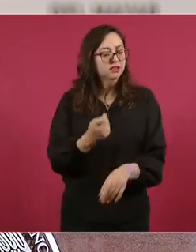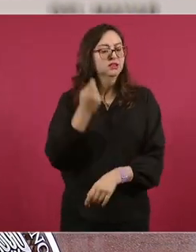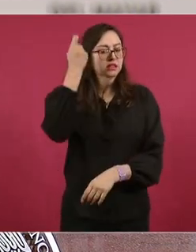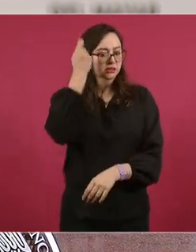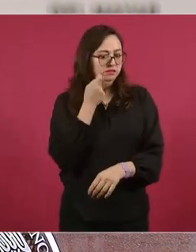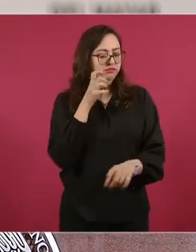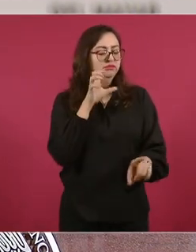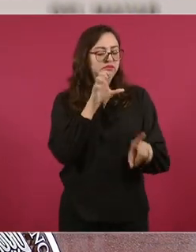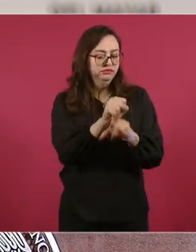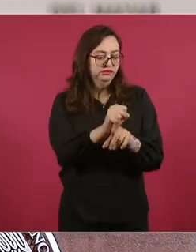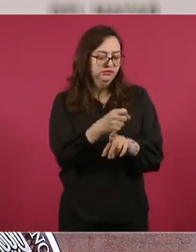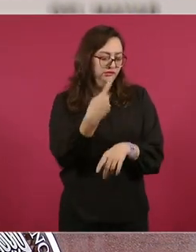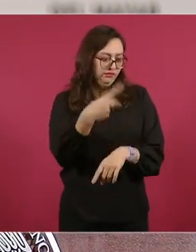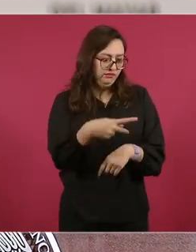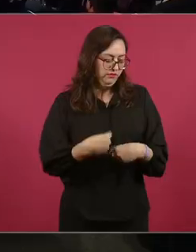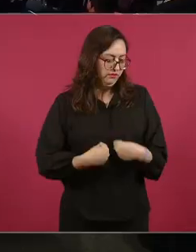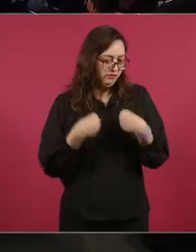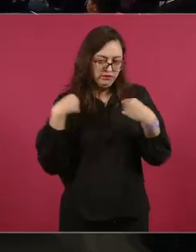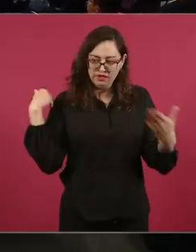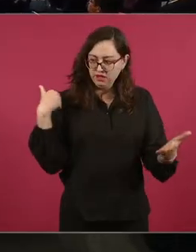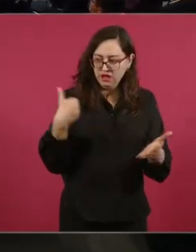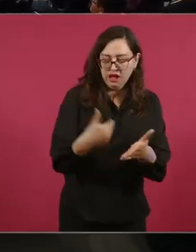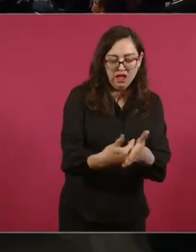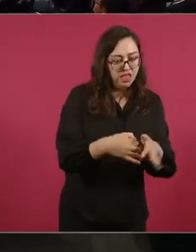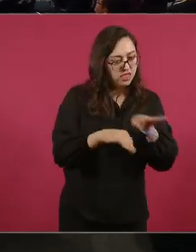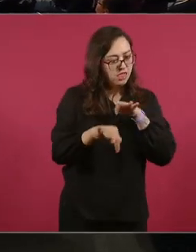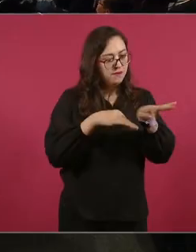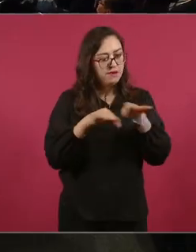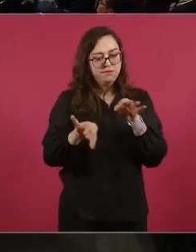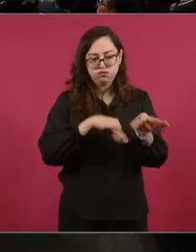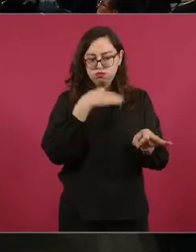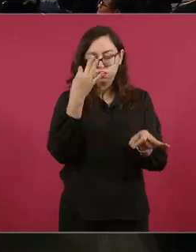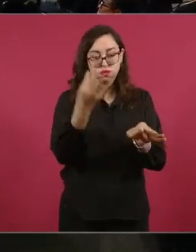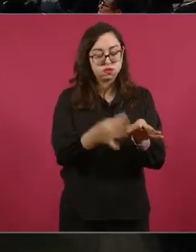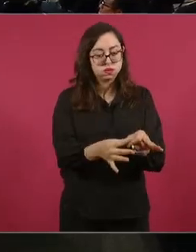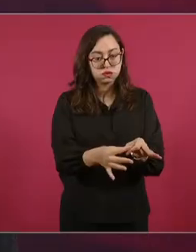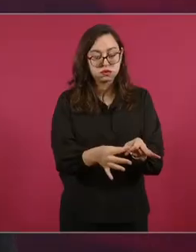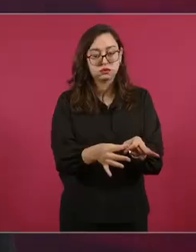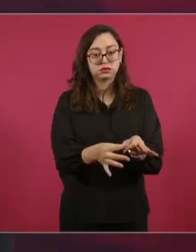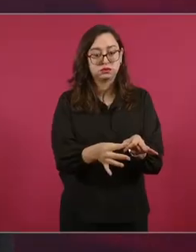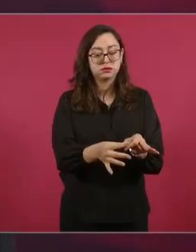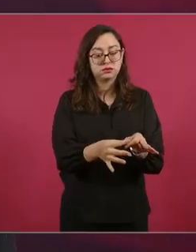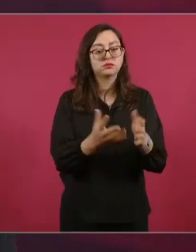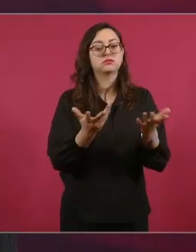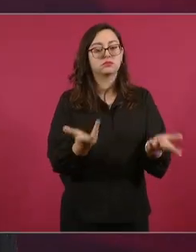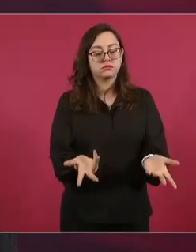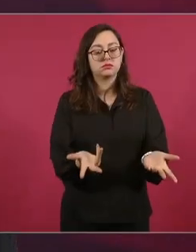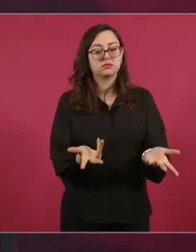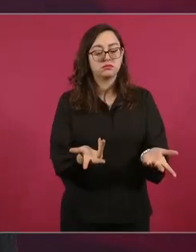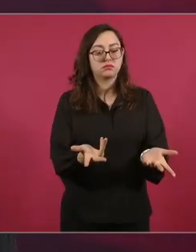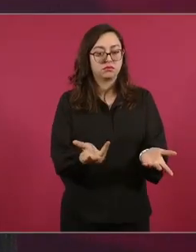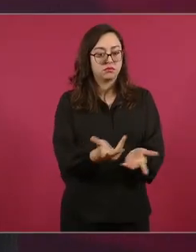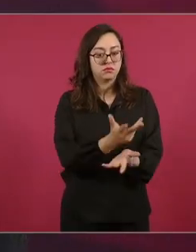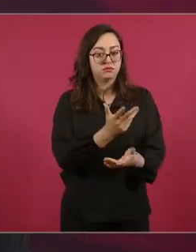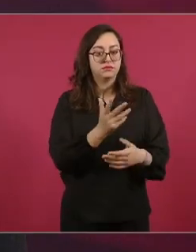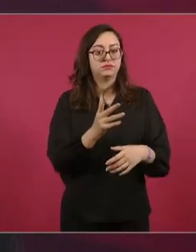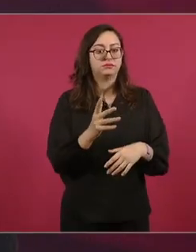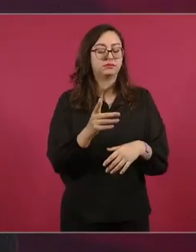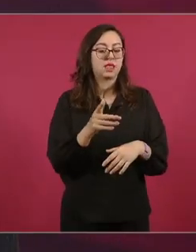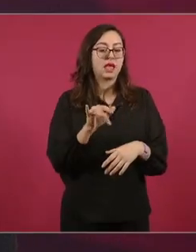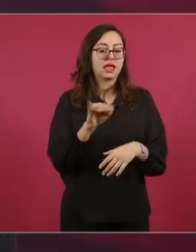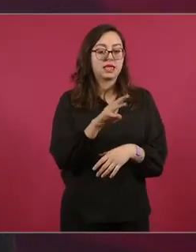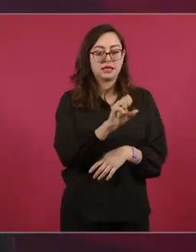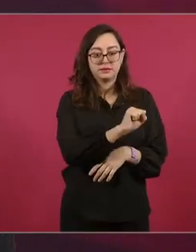en los ahorros durante su vida laboral, hasta el promedio establecido en el IMSS, que